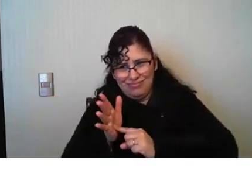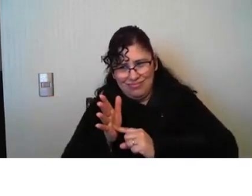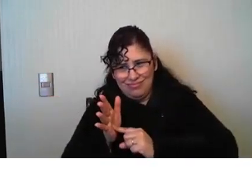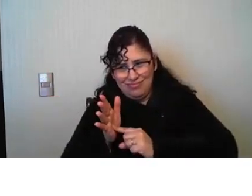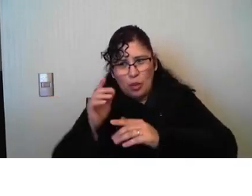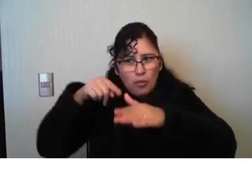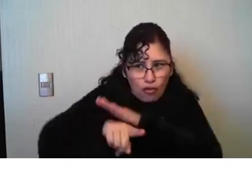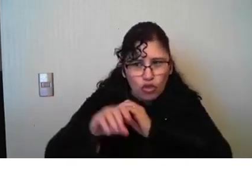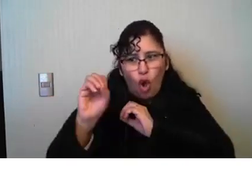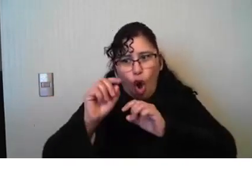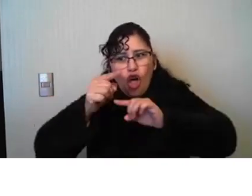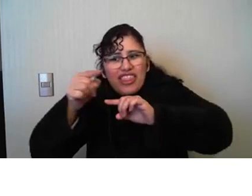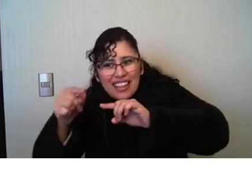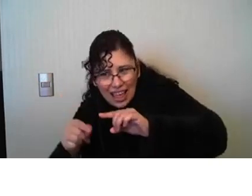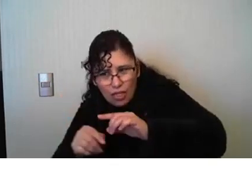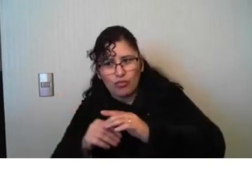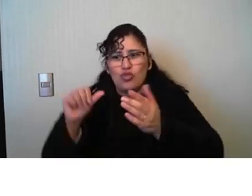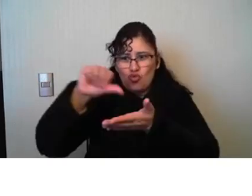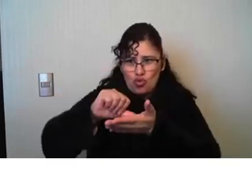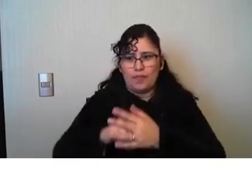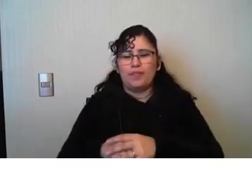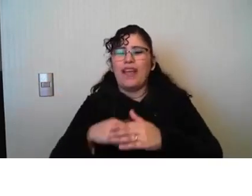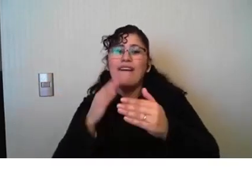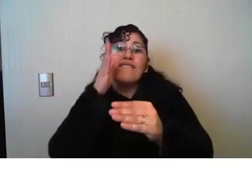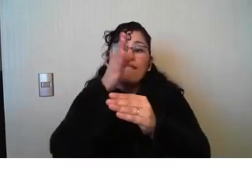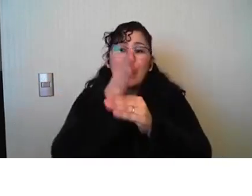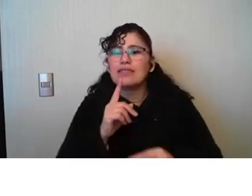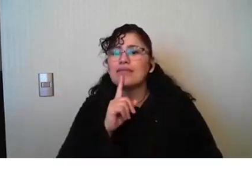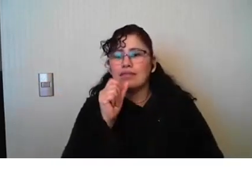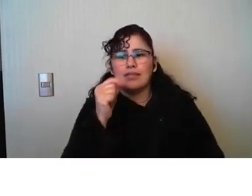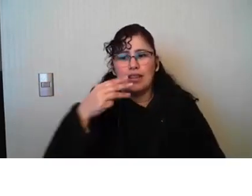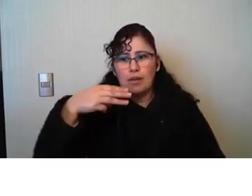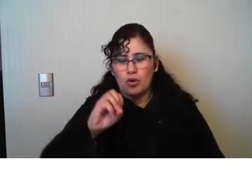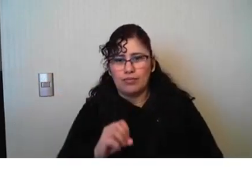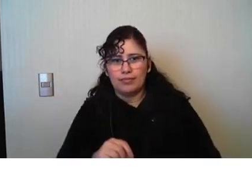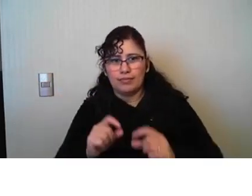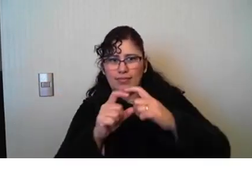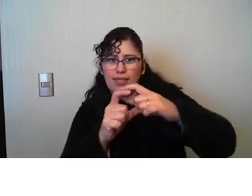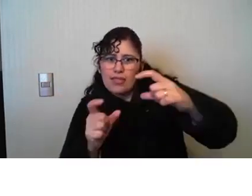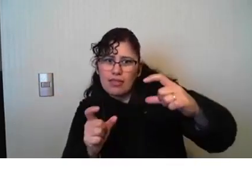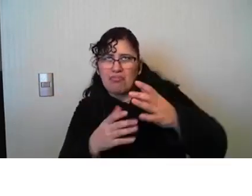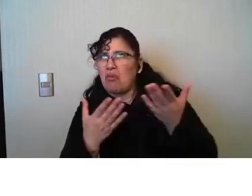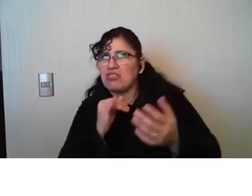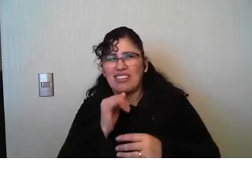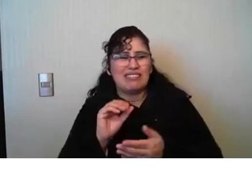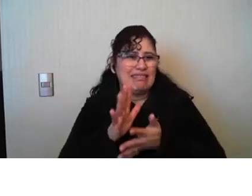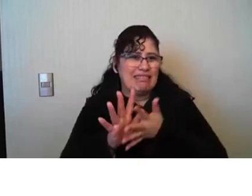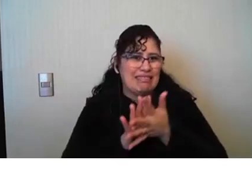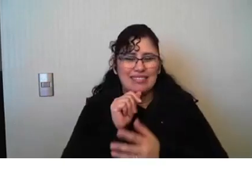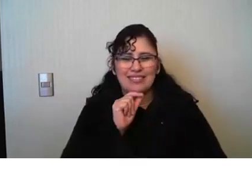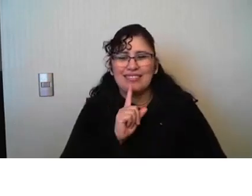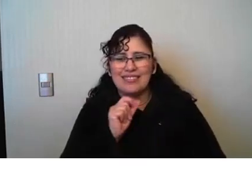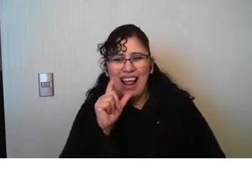cruza la línea media, va hacia el tálamo, hacia los núcleos ventrales laterales. Y aquí lo